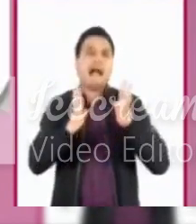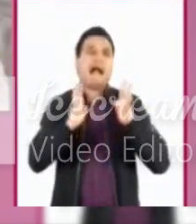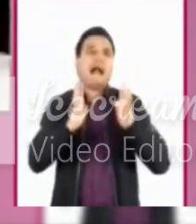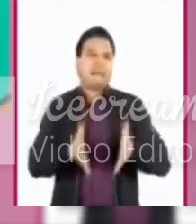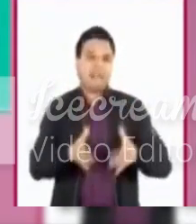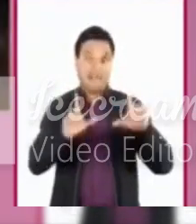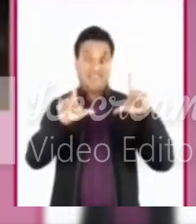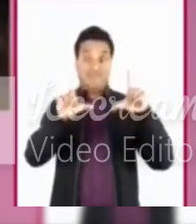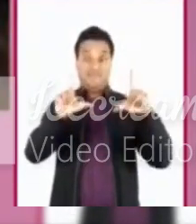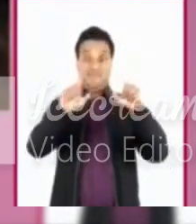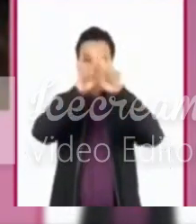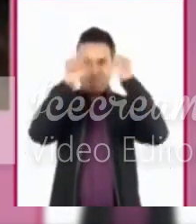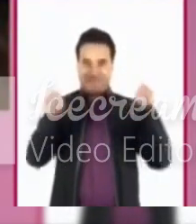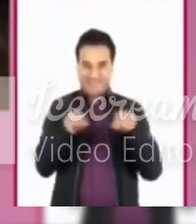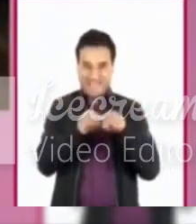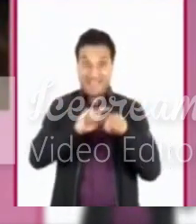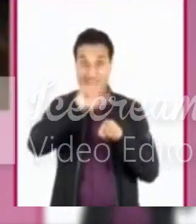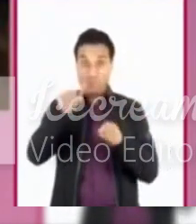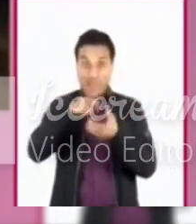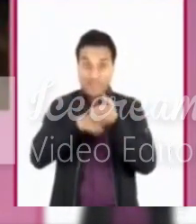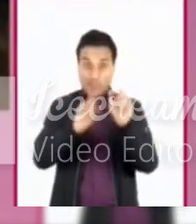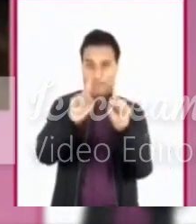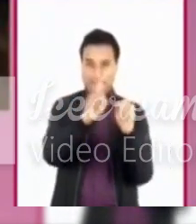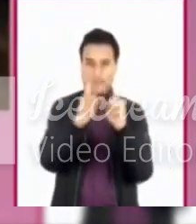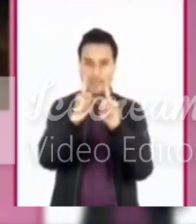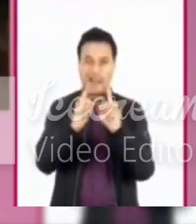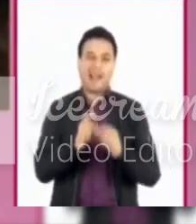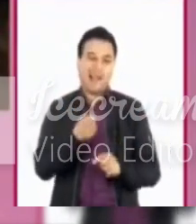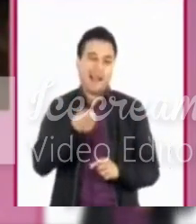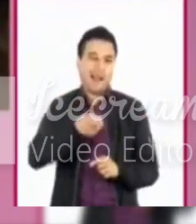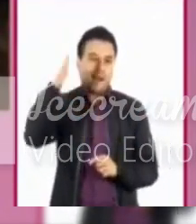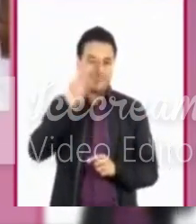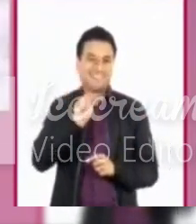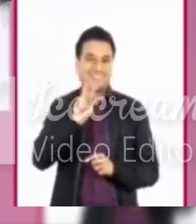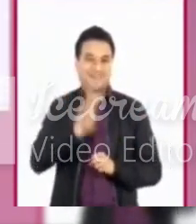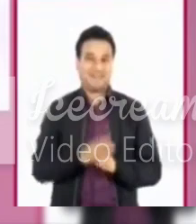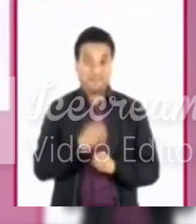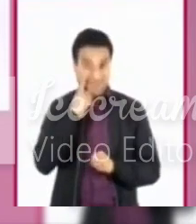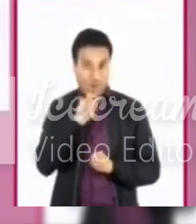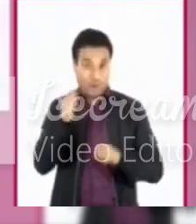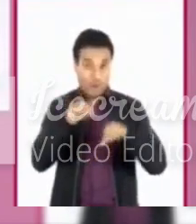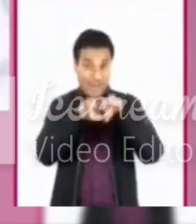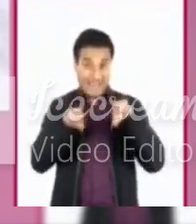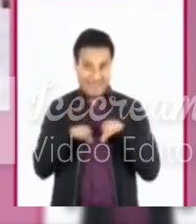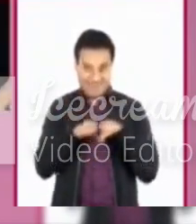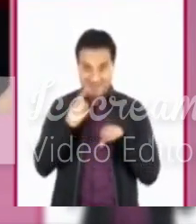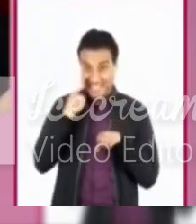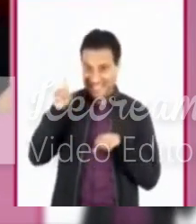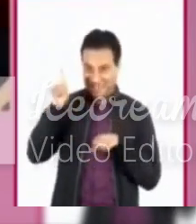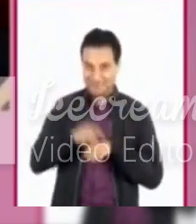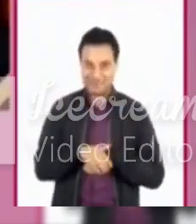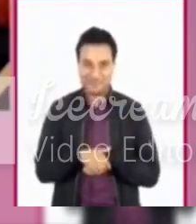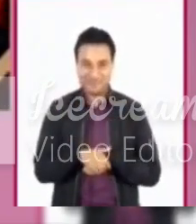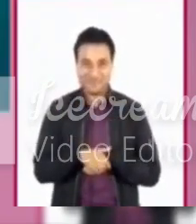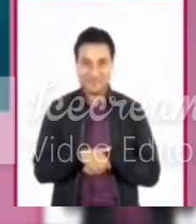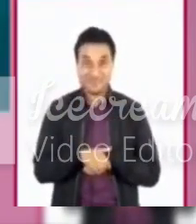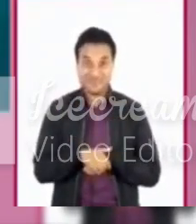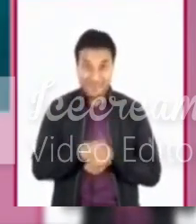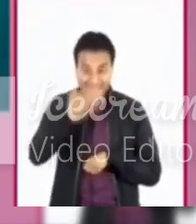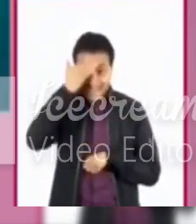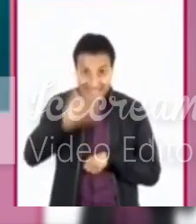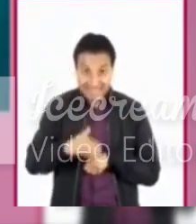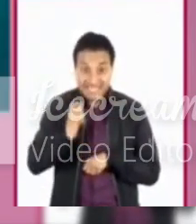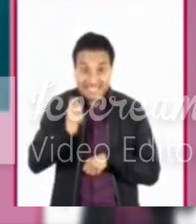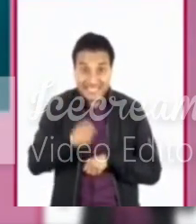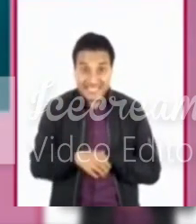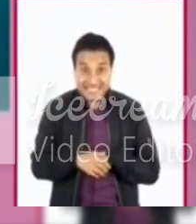televisión. Bueno, ahora sí, están viendo aquí al siguiente equipo. Ya están viendo bien a sus compañeros, ¿ya se fijaron? Ya, Alex, ¿ya sabe qué es?